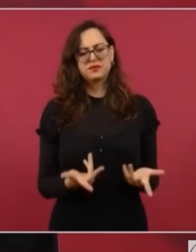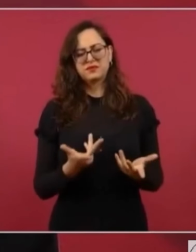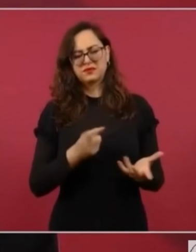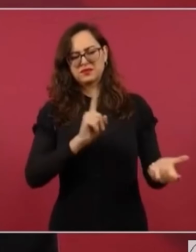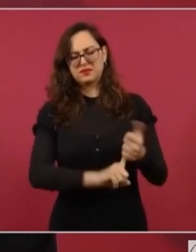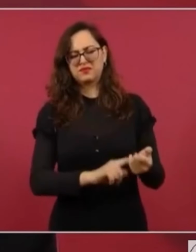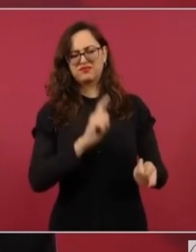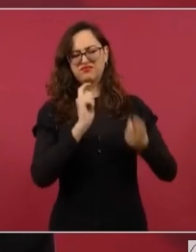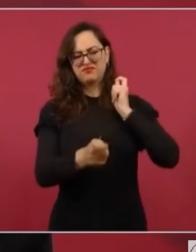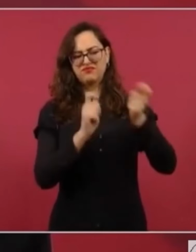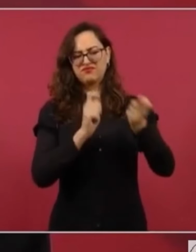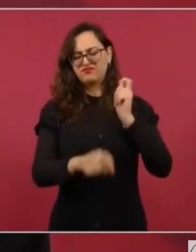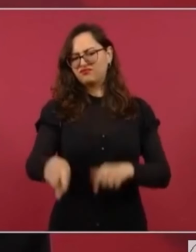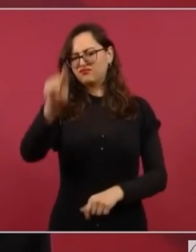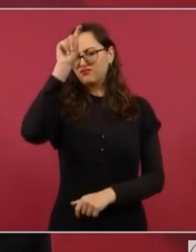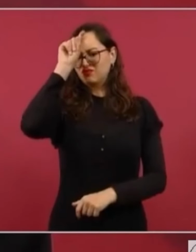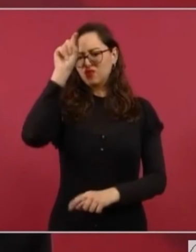que de verdad